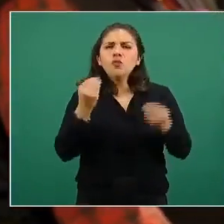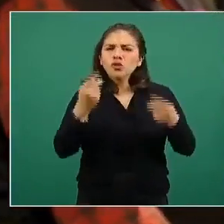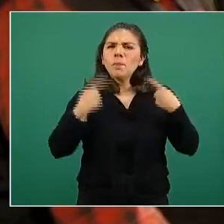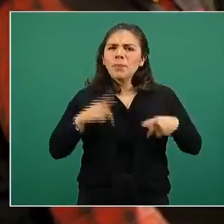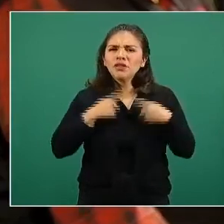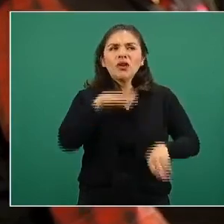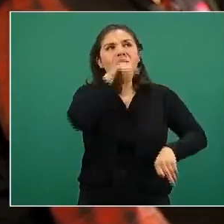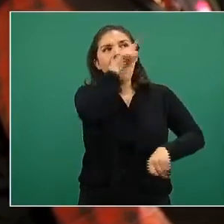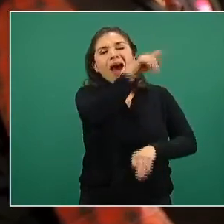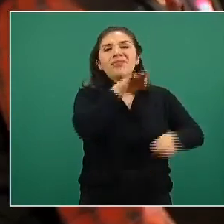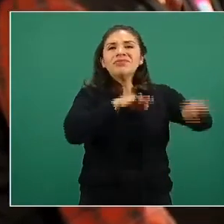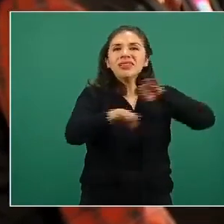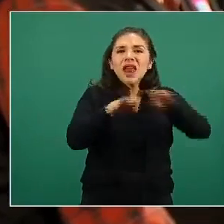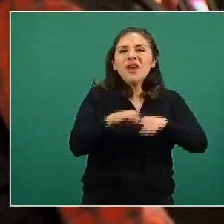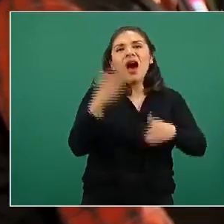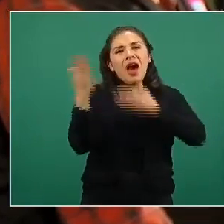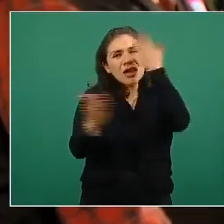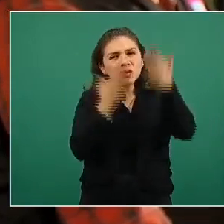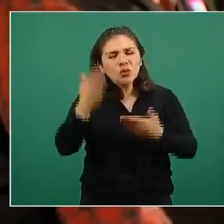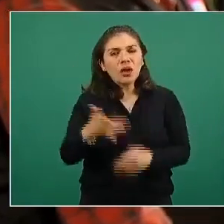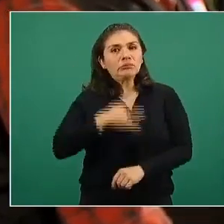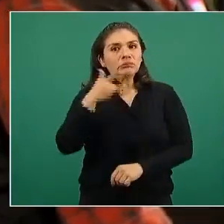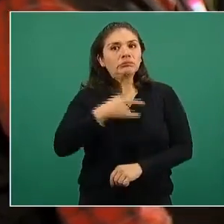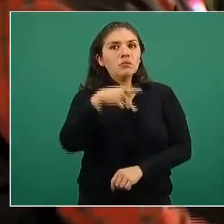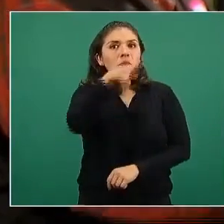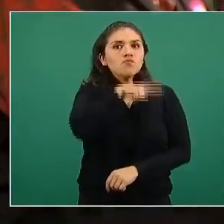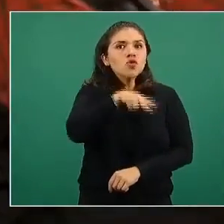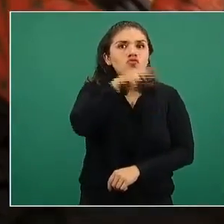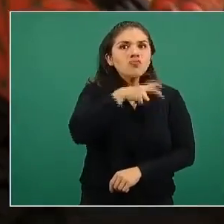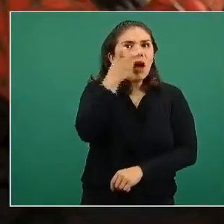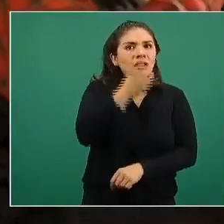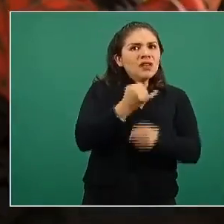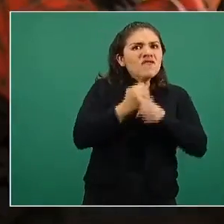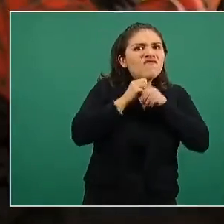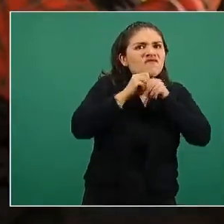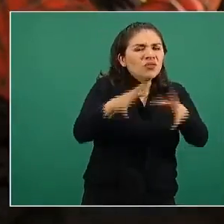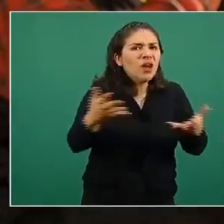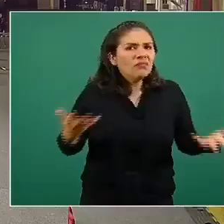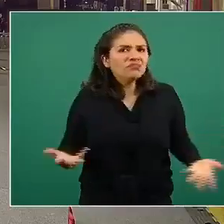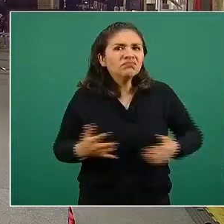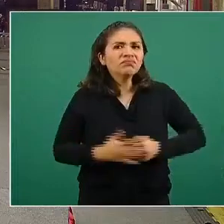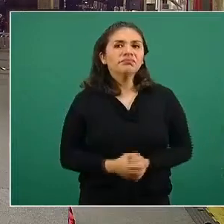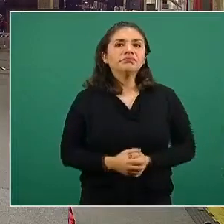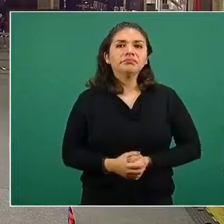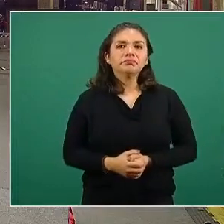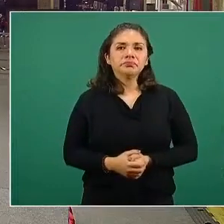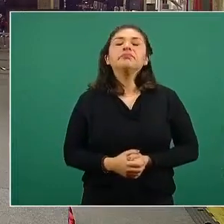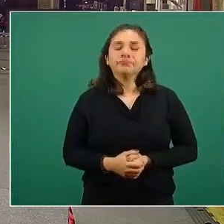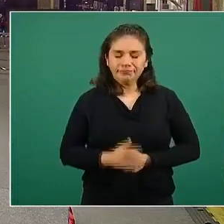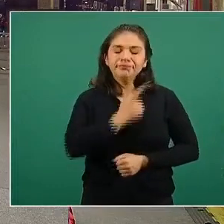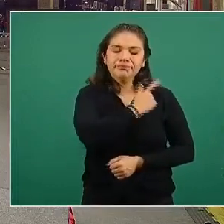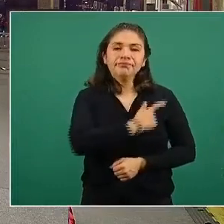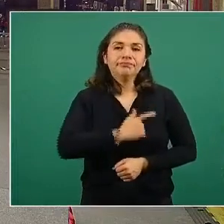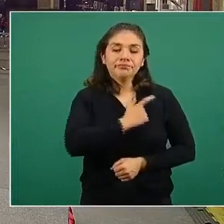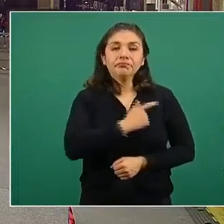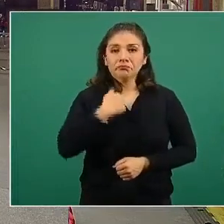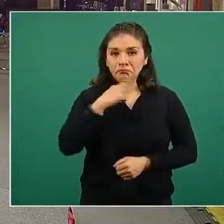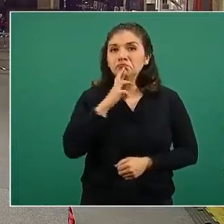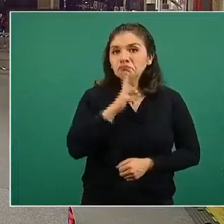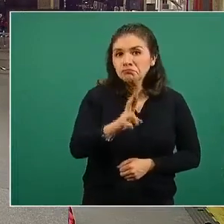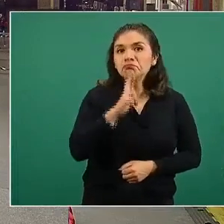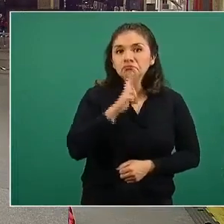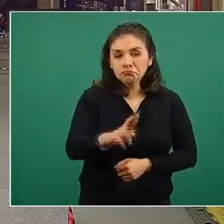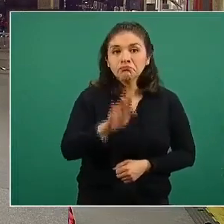y estudian allá están preocupados por esa información que ha corrido en redes sociales. Claro, gracias. Con mucho gusto. Respondemos, de